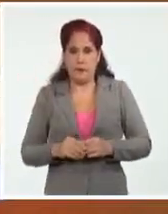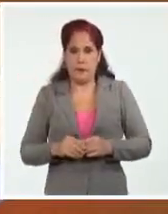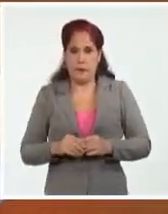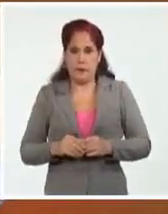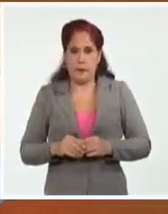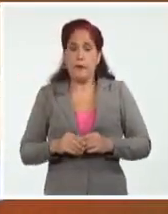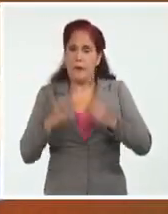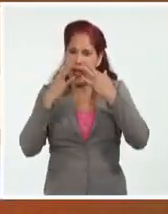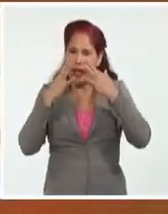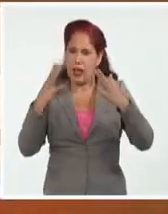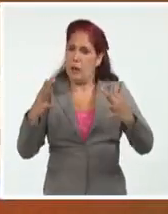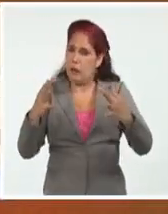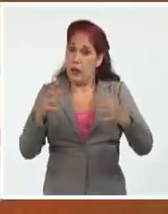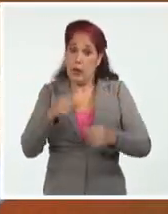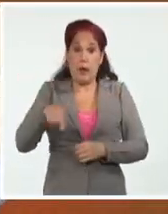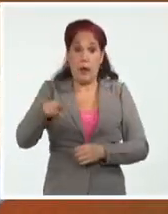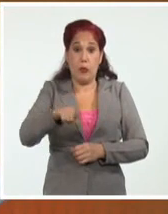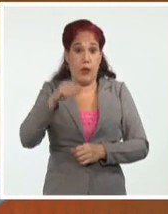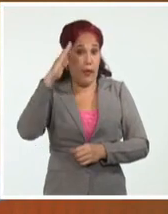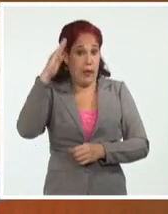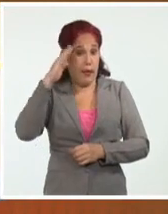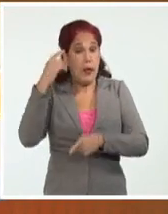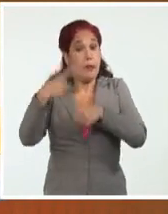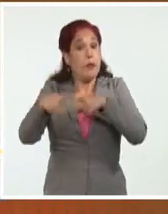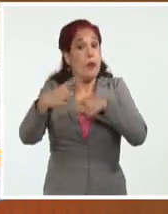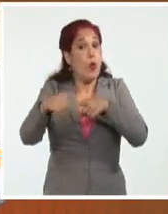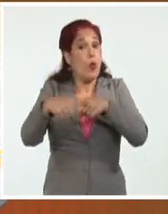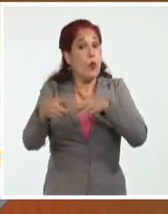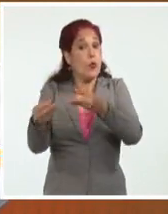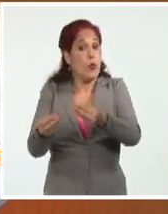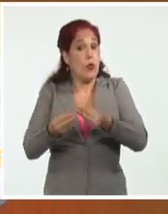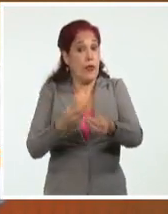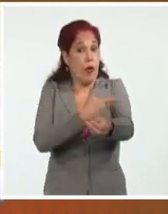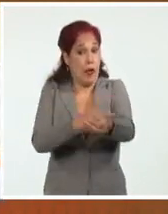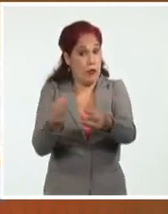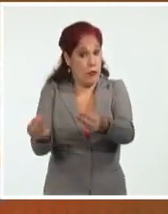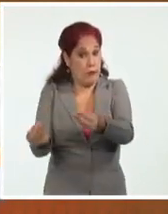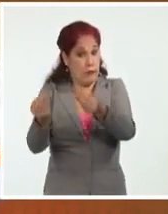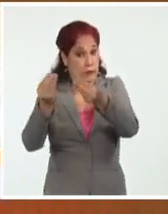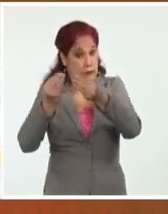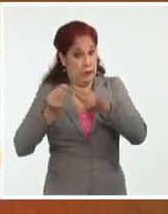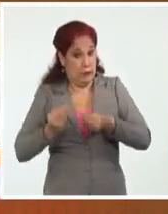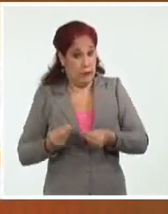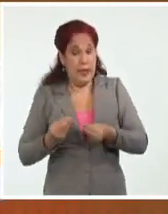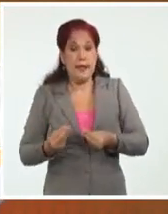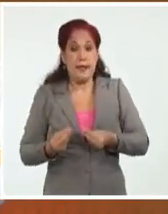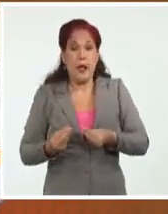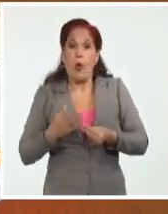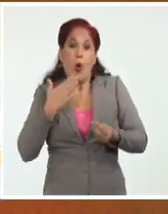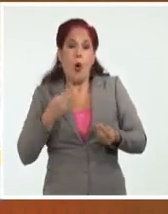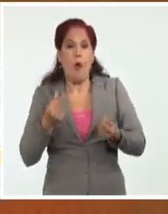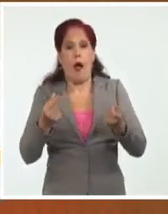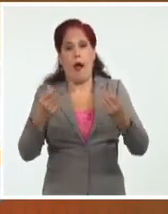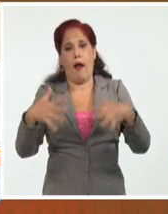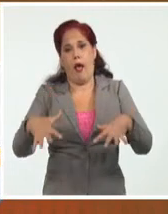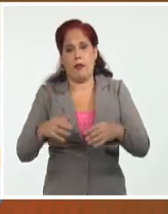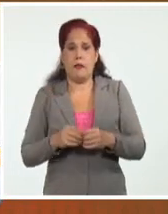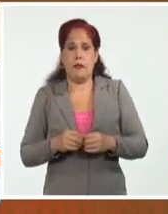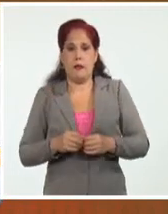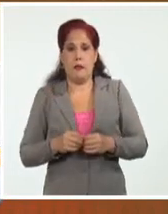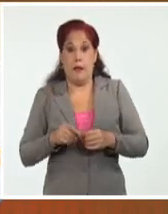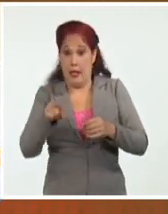Es importante significar que todos los productos recibidos de donativo se entregan de forma gratuita a la